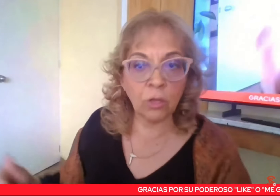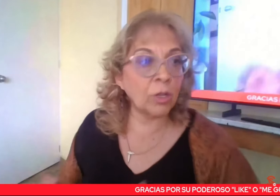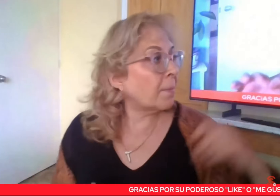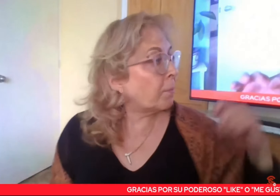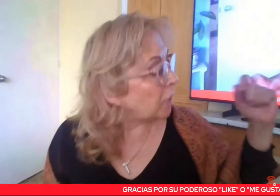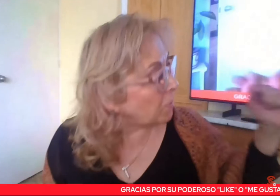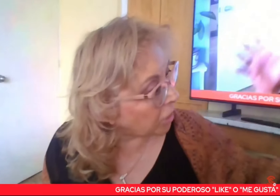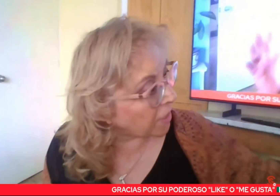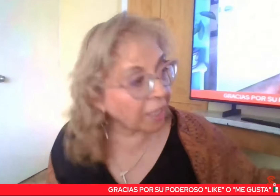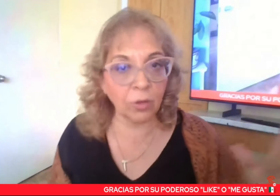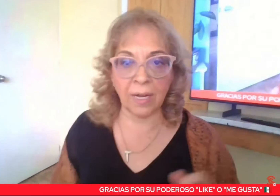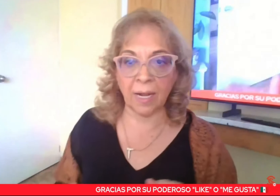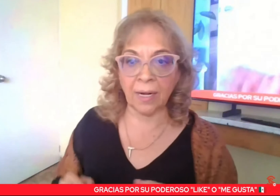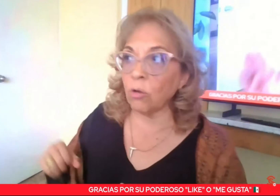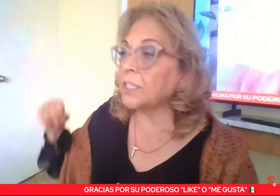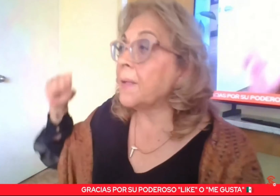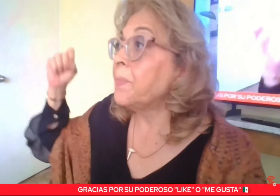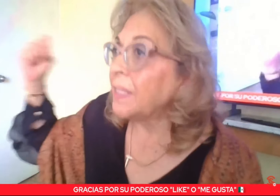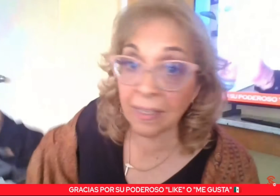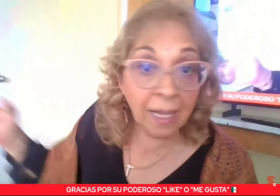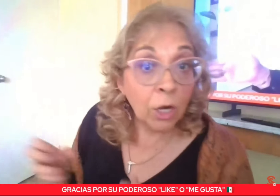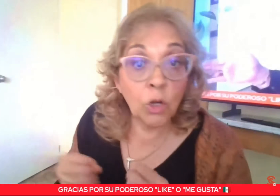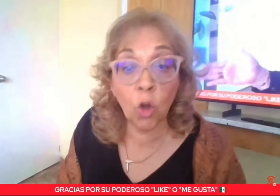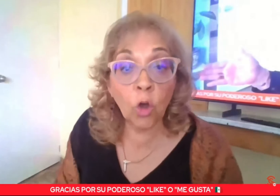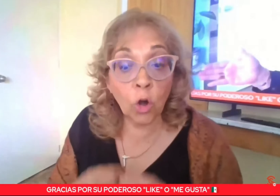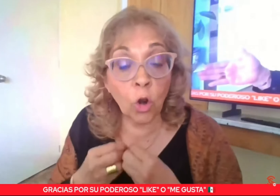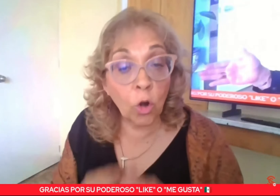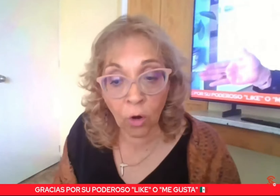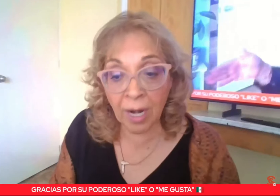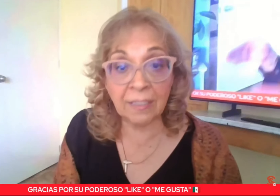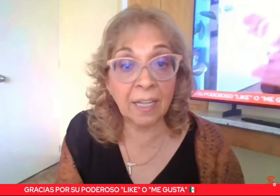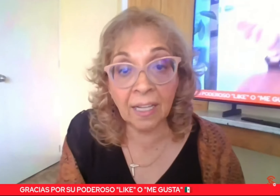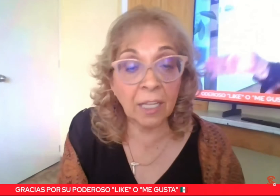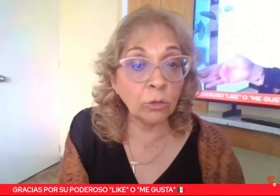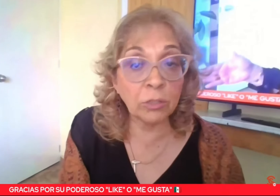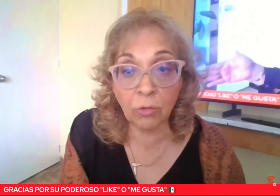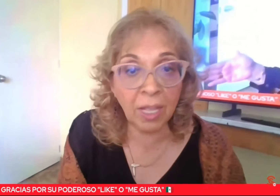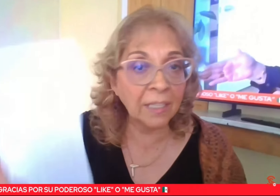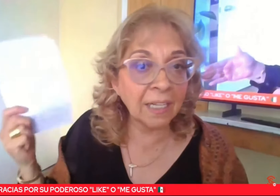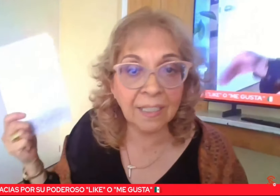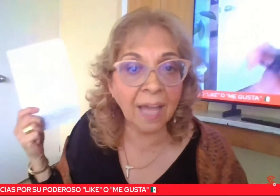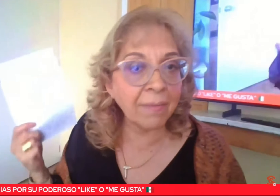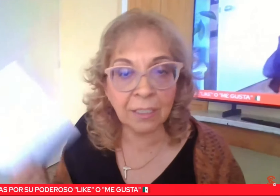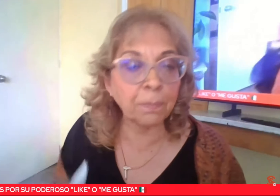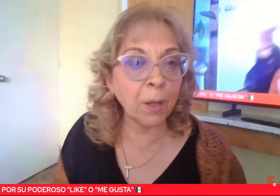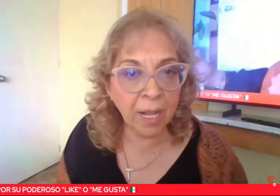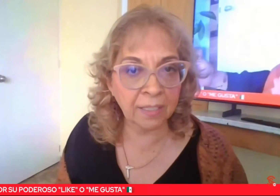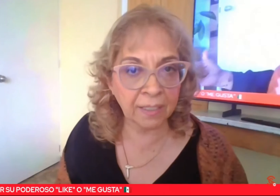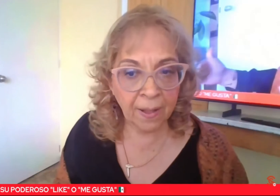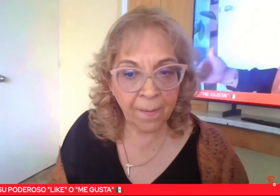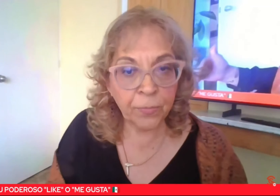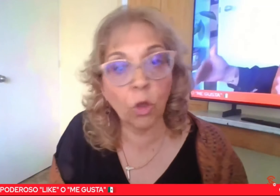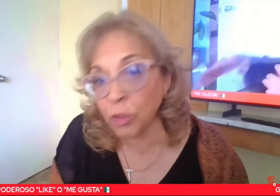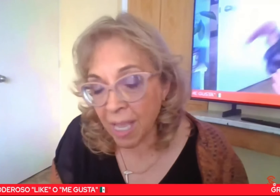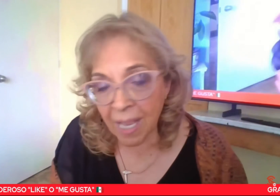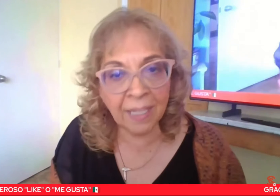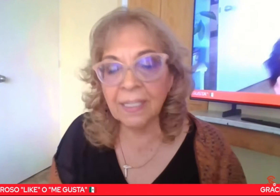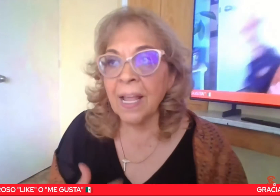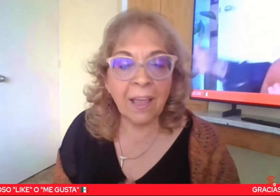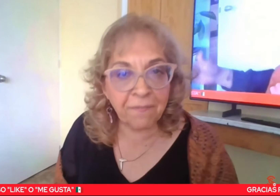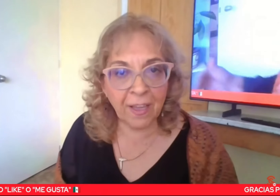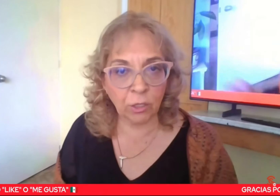medio, ya te pusimos de directora del Canal 11, no lo logras, aquí están tus audiencias cada vez peores, no